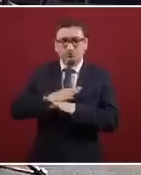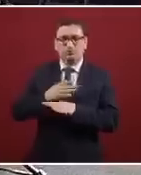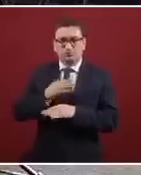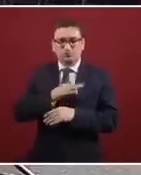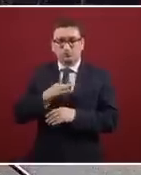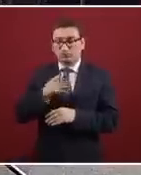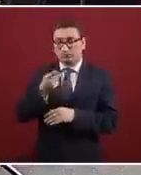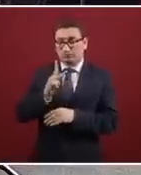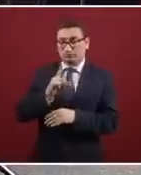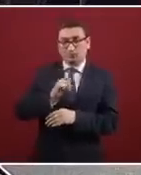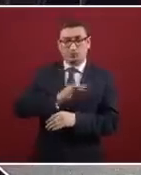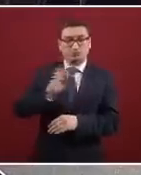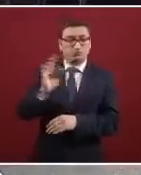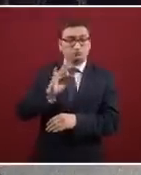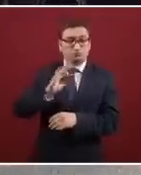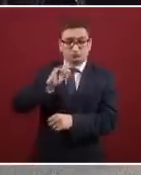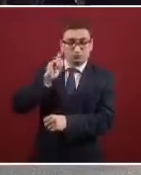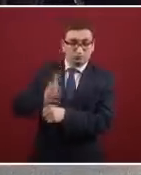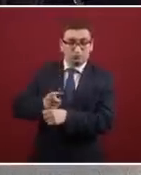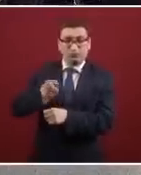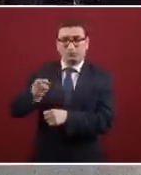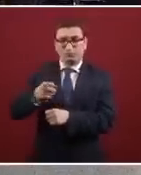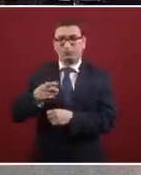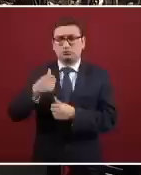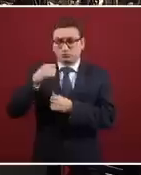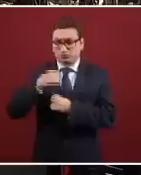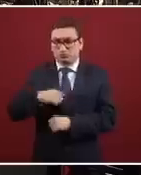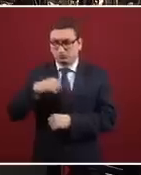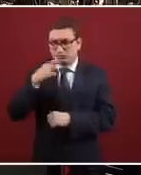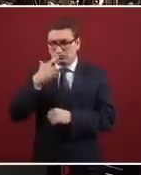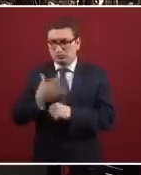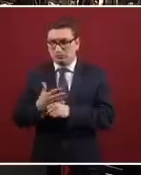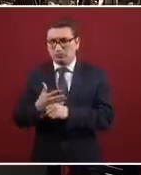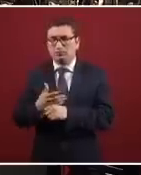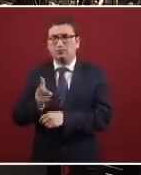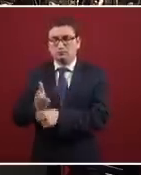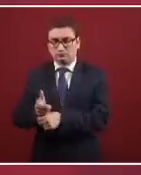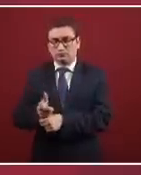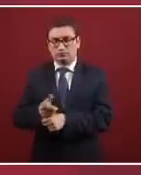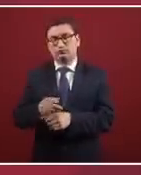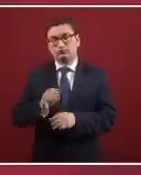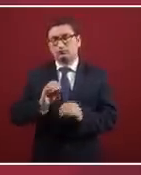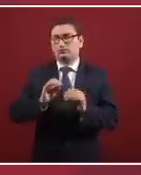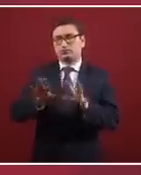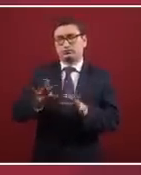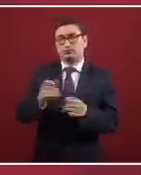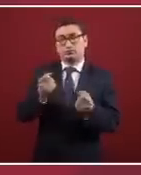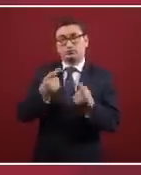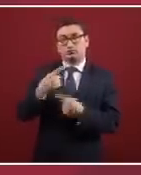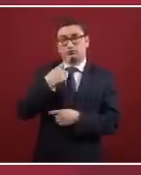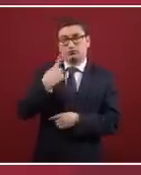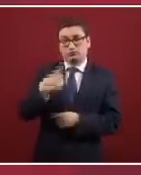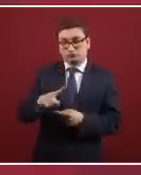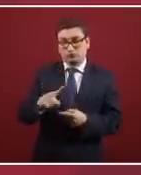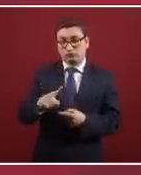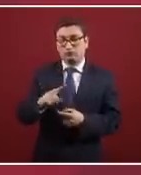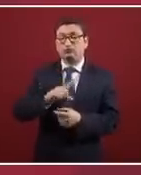estén involucrados funcionarios. Si hay denuncias y se confirman, se tiene que